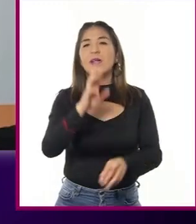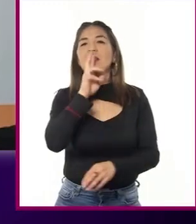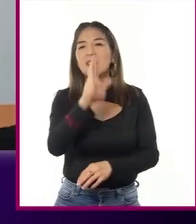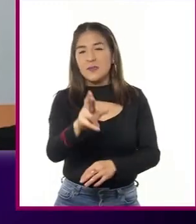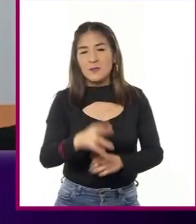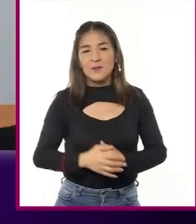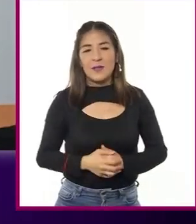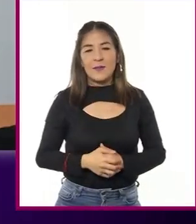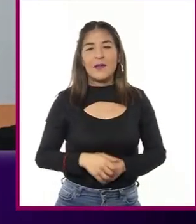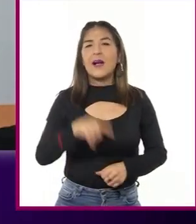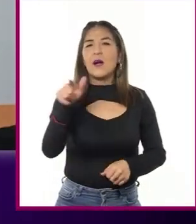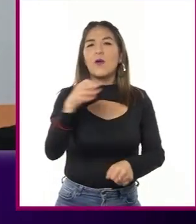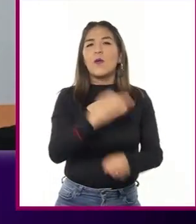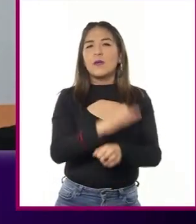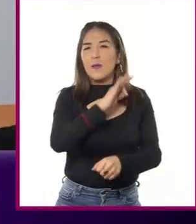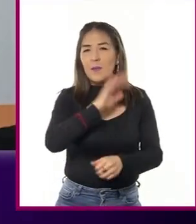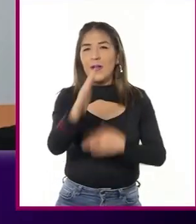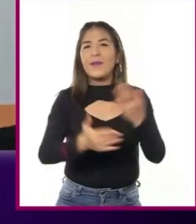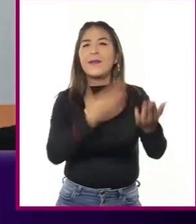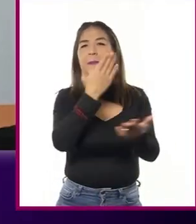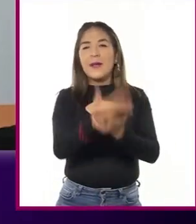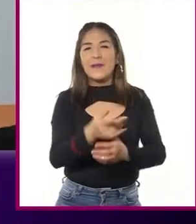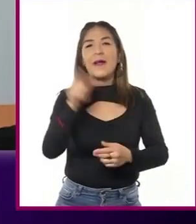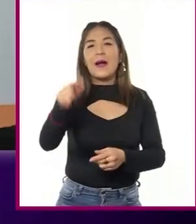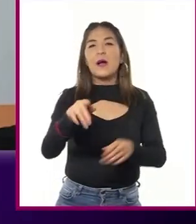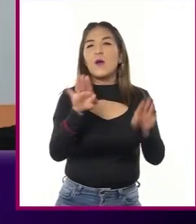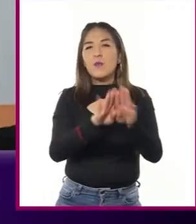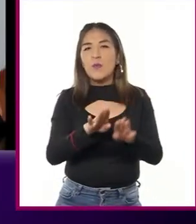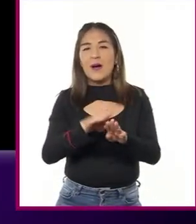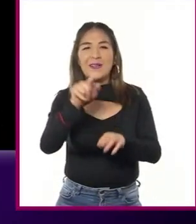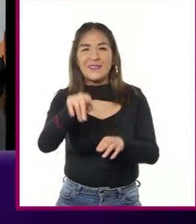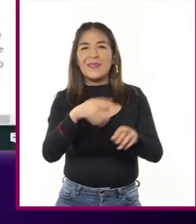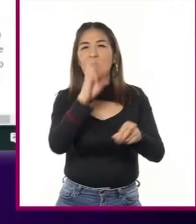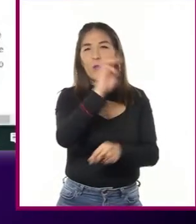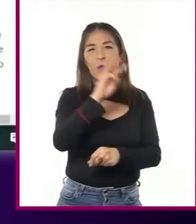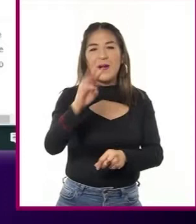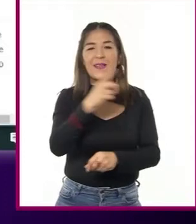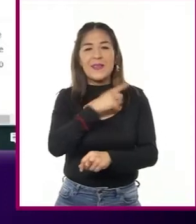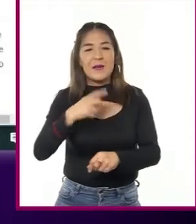resultados. Podemos solicitar al buscador que elimine algunas palabras